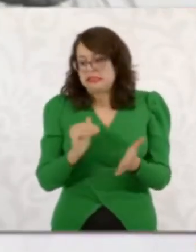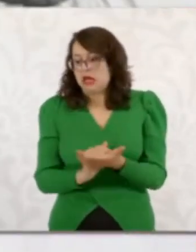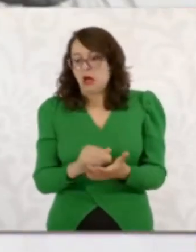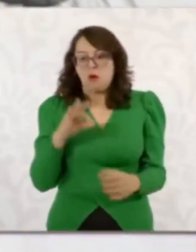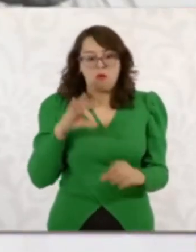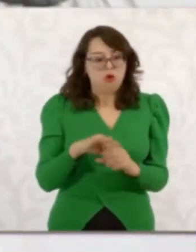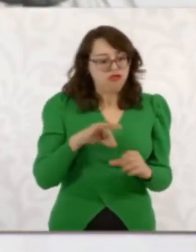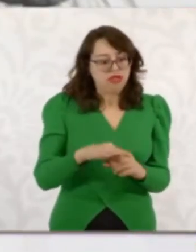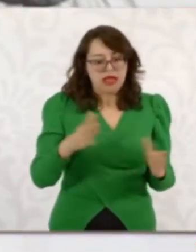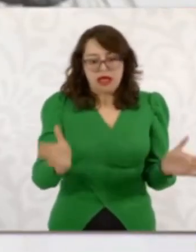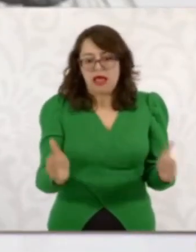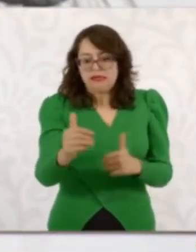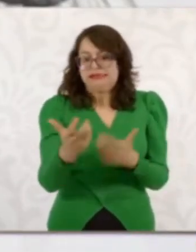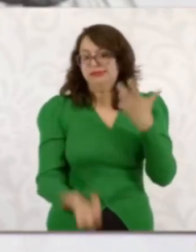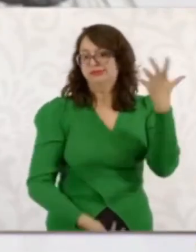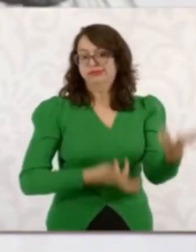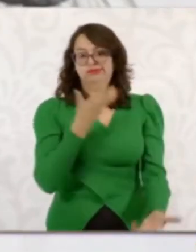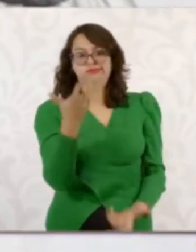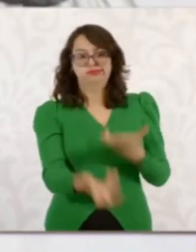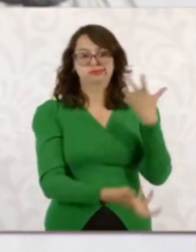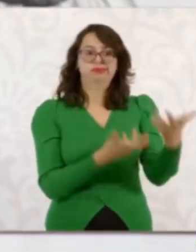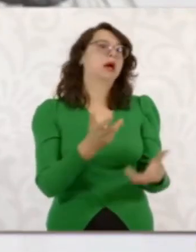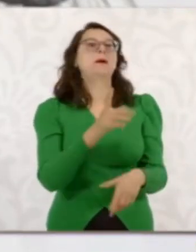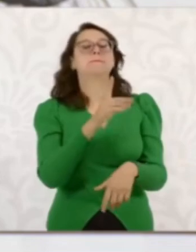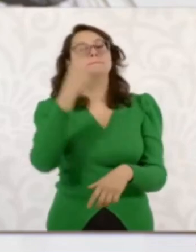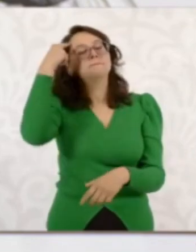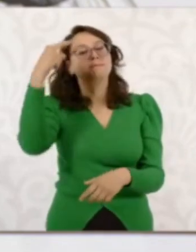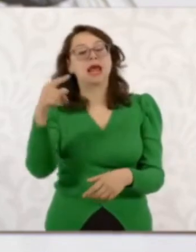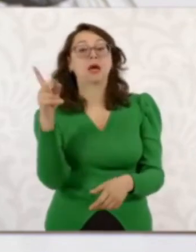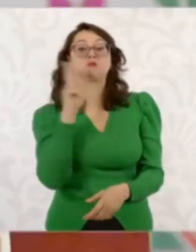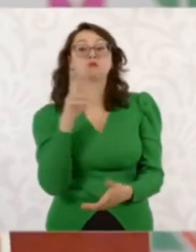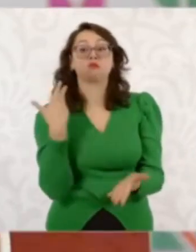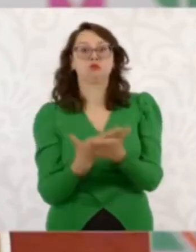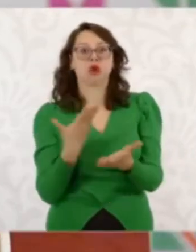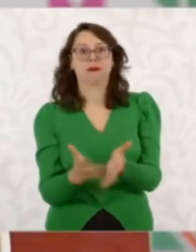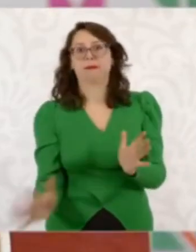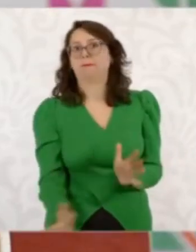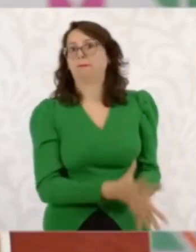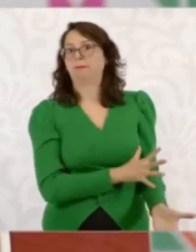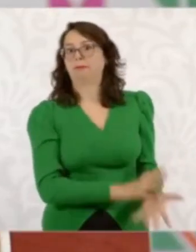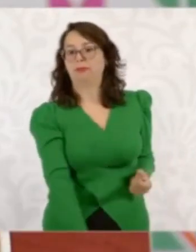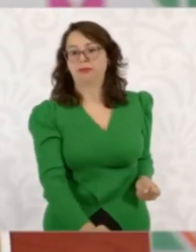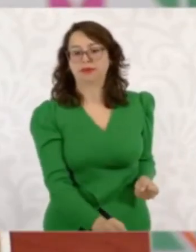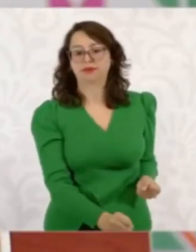Movilizaciones enormes en el país. Sir Salinas llega con un fraude electoral.